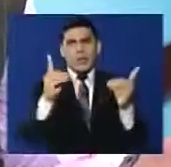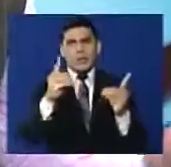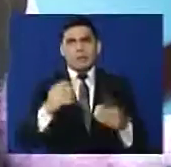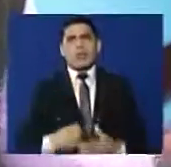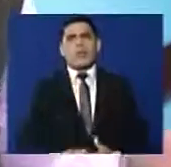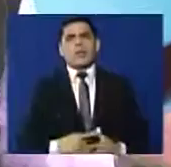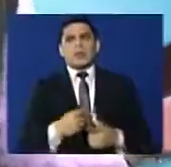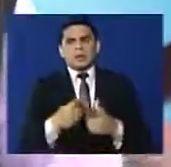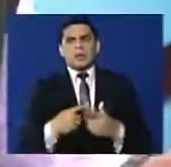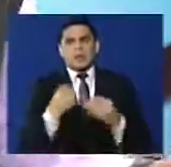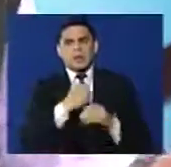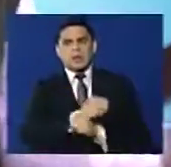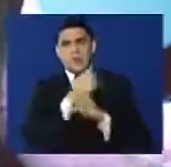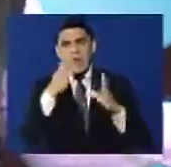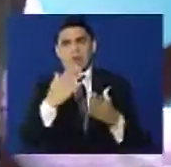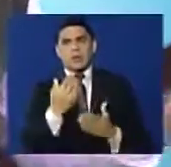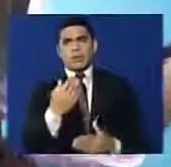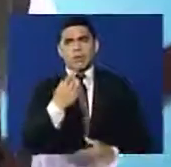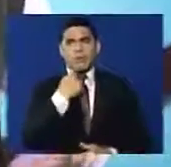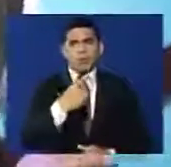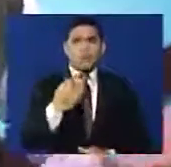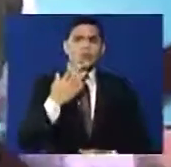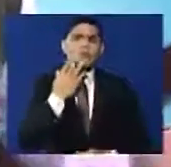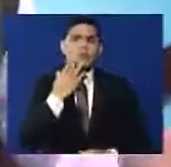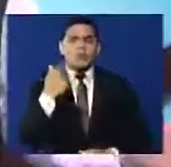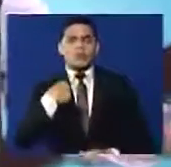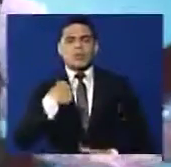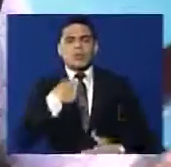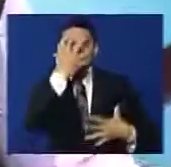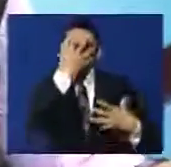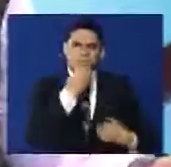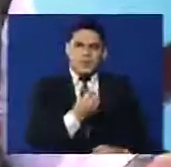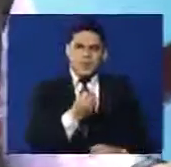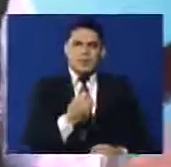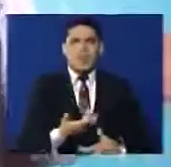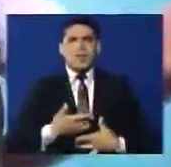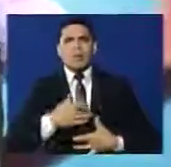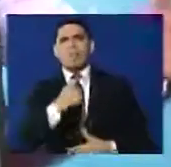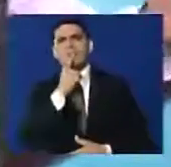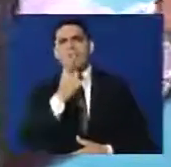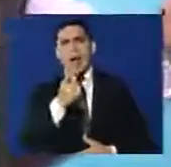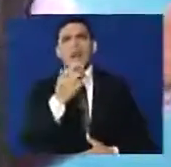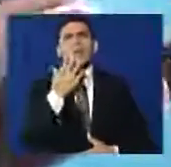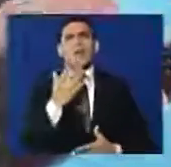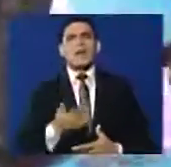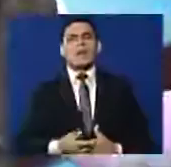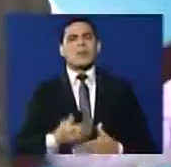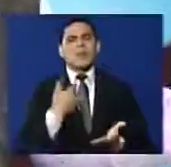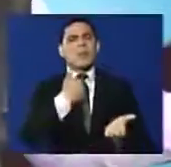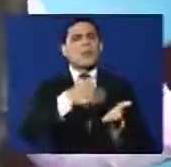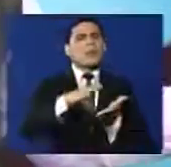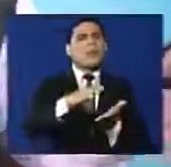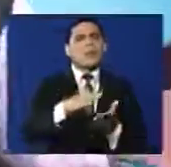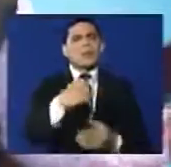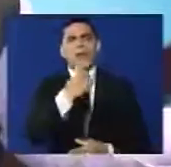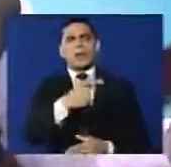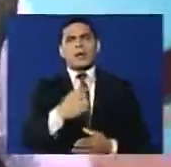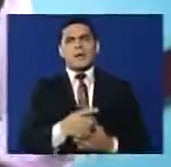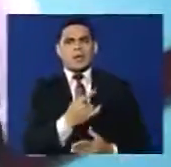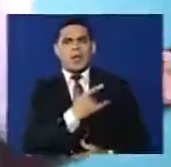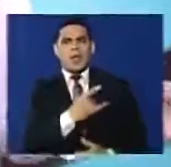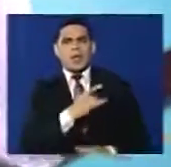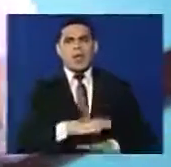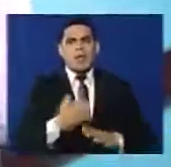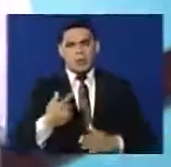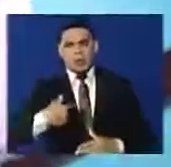¿No? Entonces, claro, yo, a mí no me puede, porque yo me sentiría de verdad muy triste y me sentiría muy mal. Así que, si me dejaran de querer como